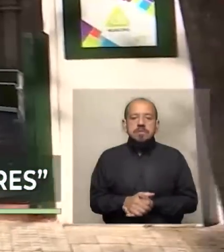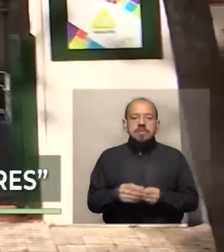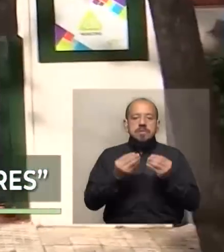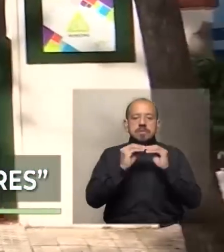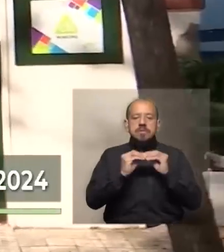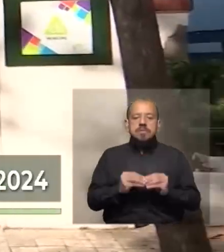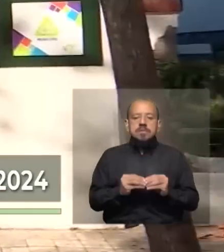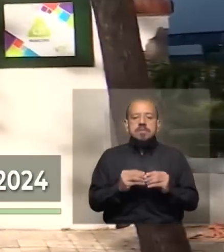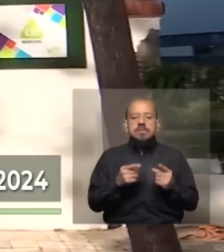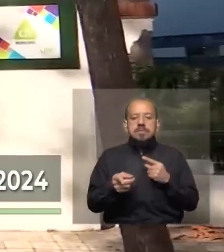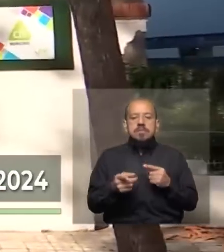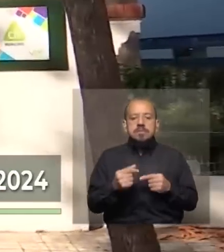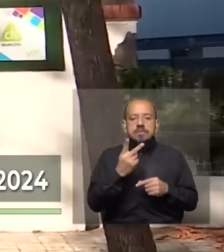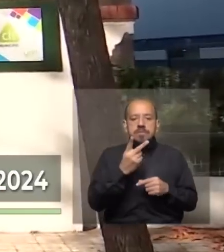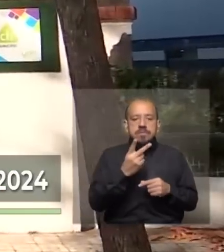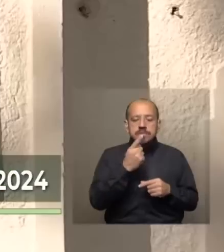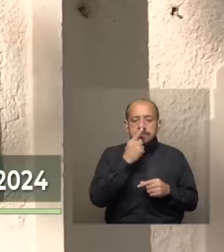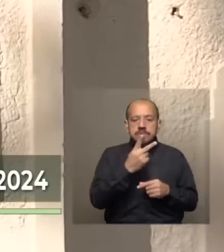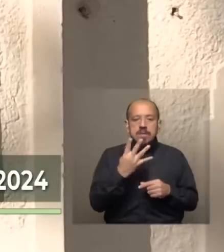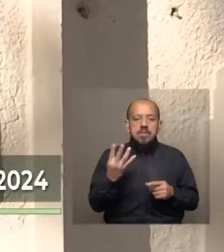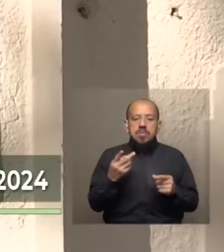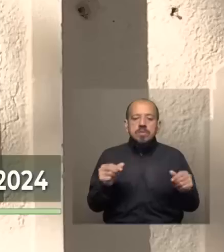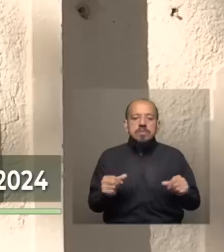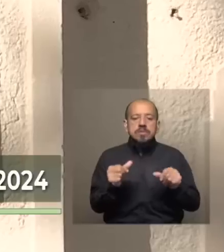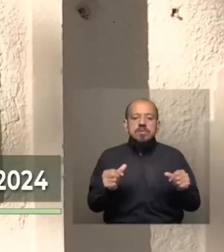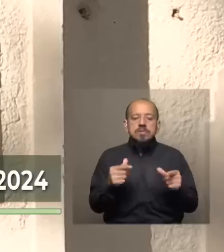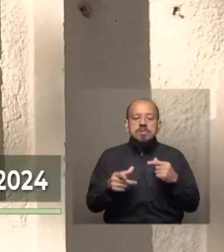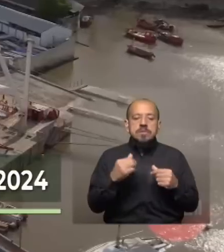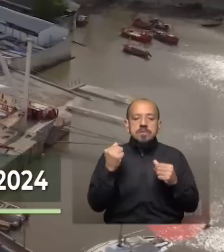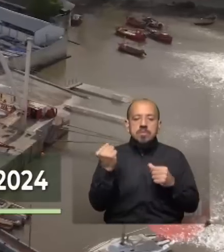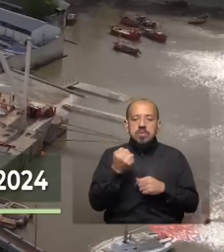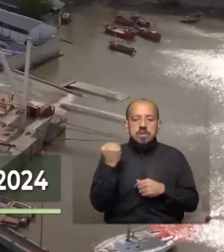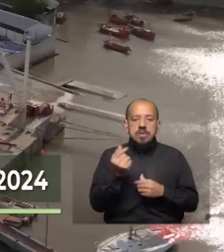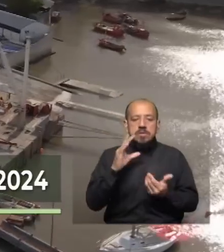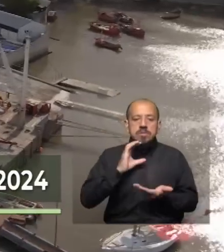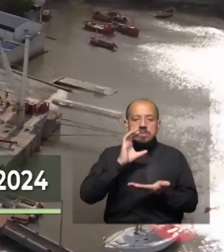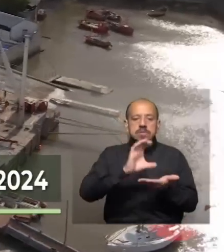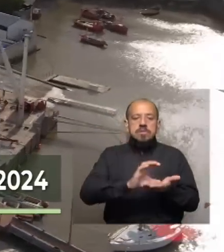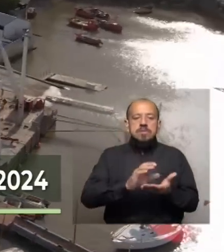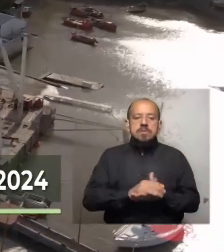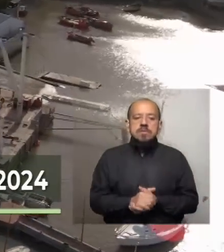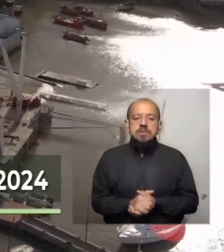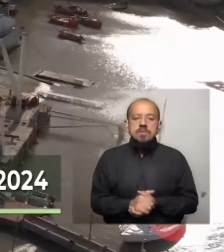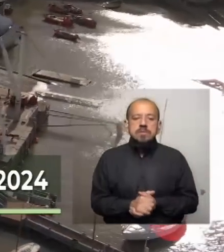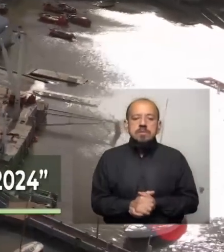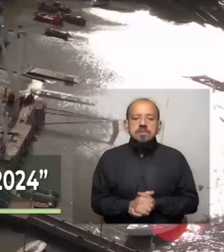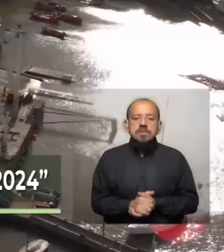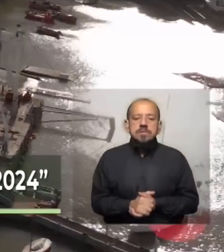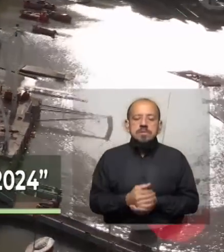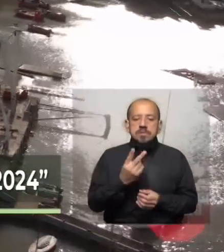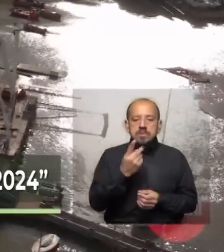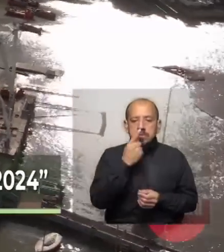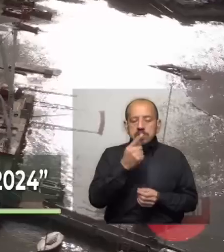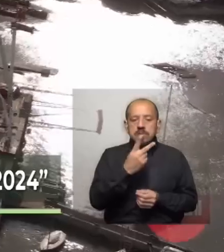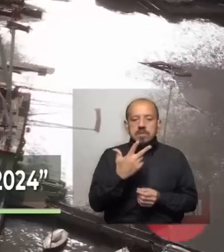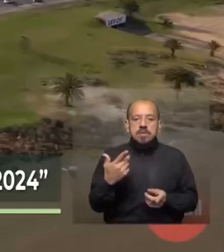anti afirmó que de cara al 2024 se importantes inversiones En 2023 sumamos un